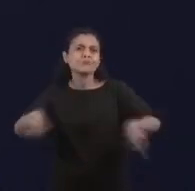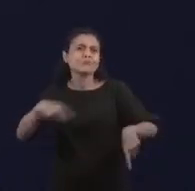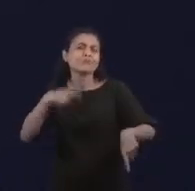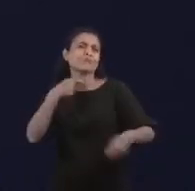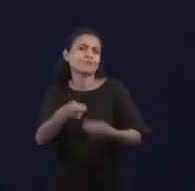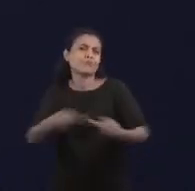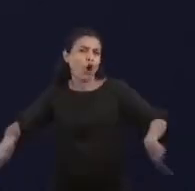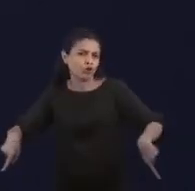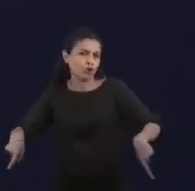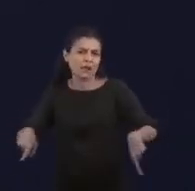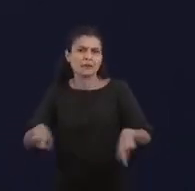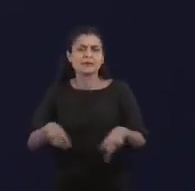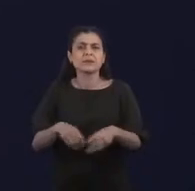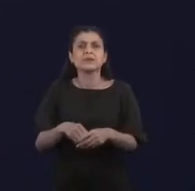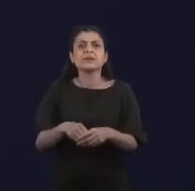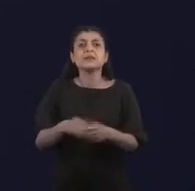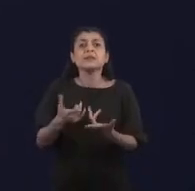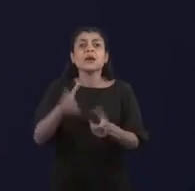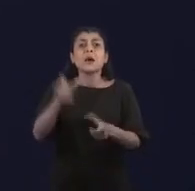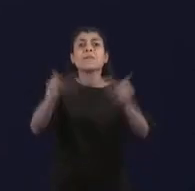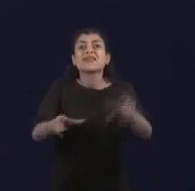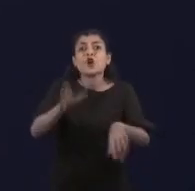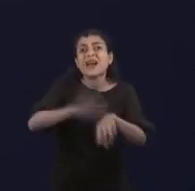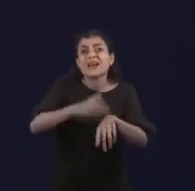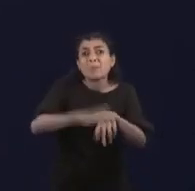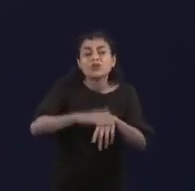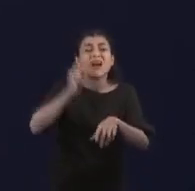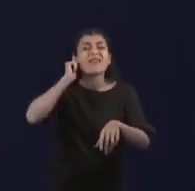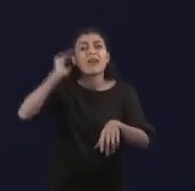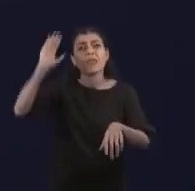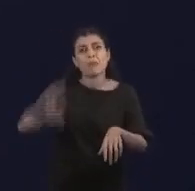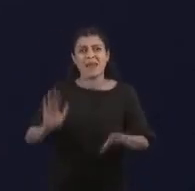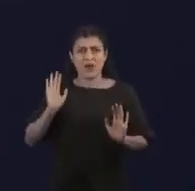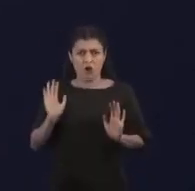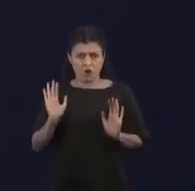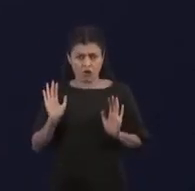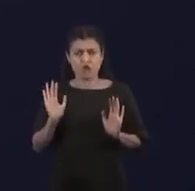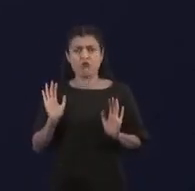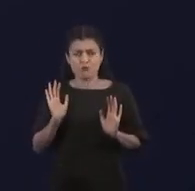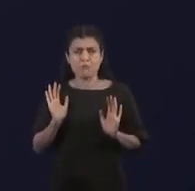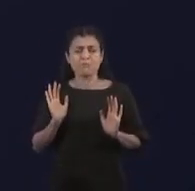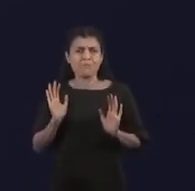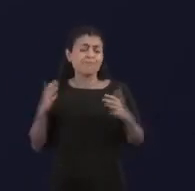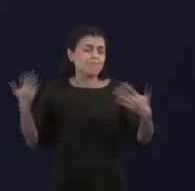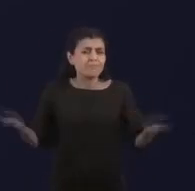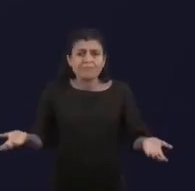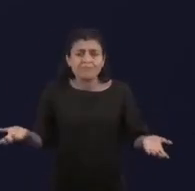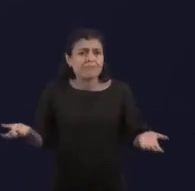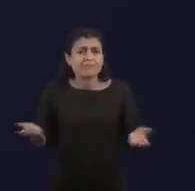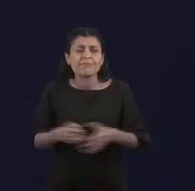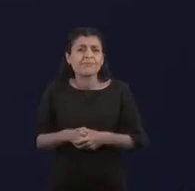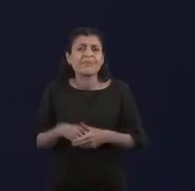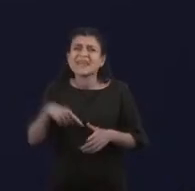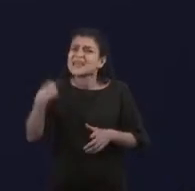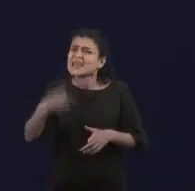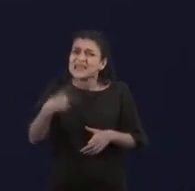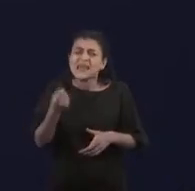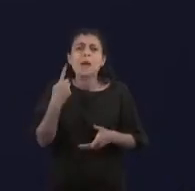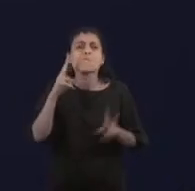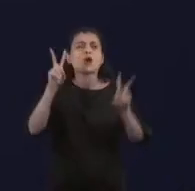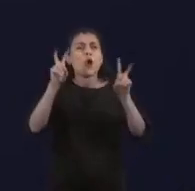cometidos por personas menores de edad y por supuesto siempre fue